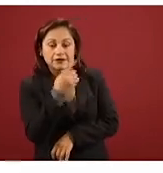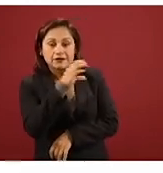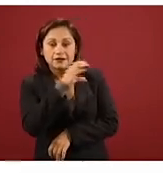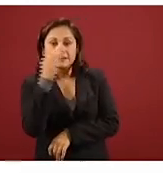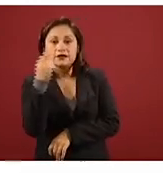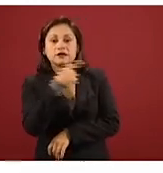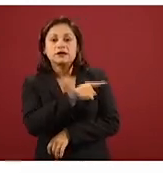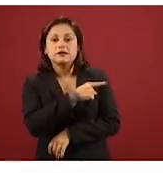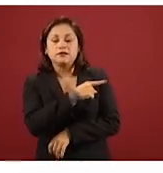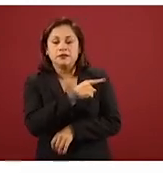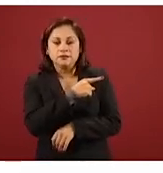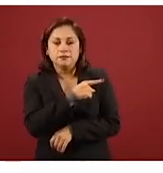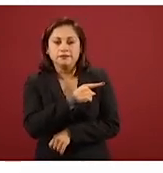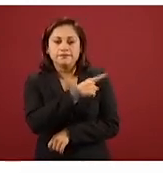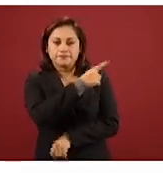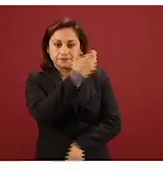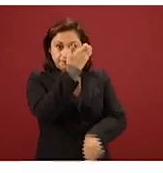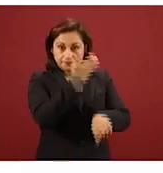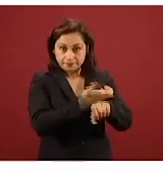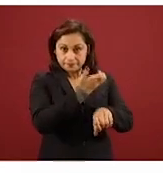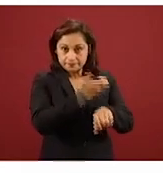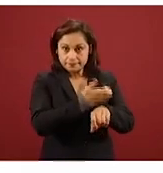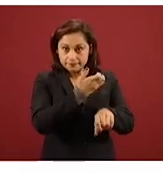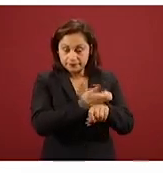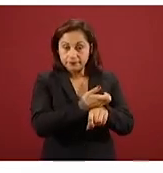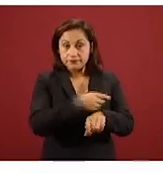estadounidense en México, la parte beige.